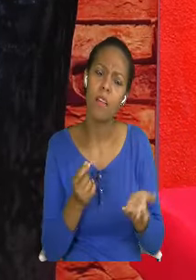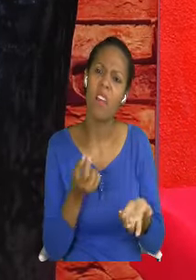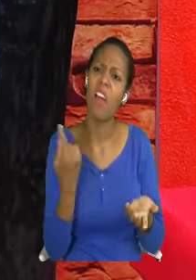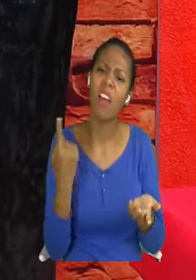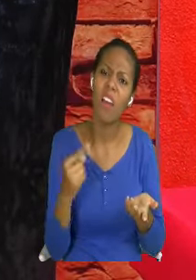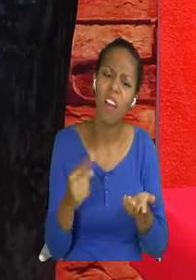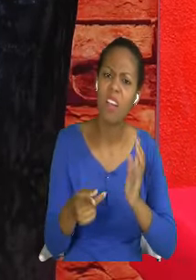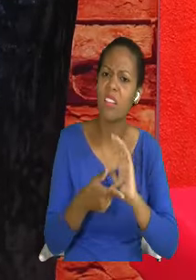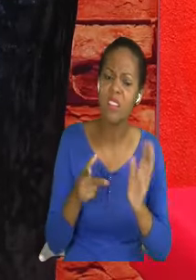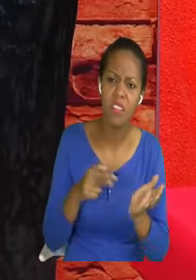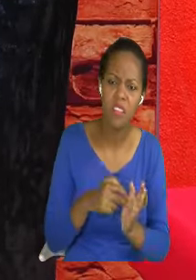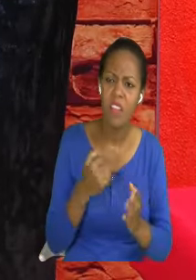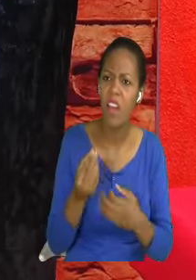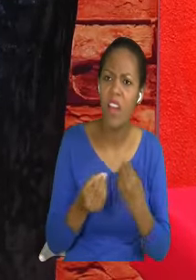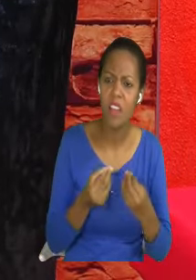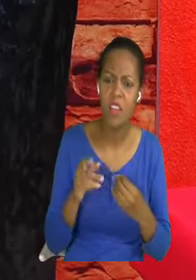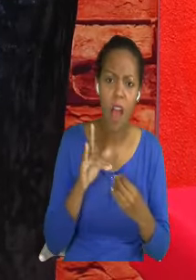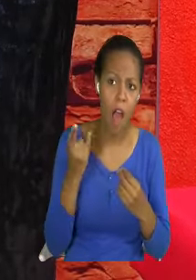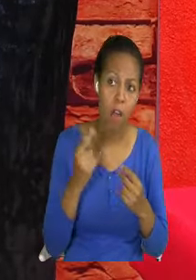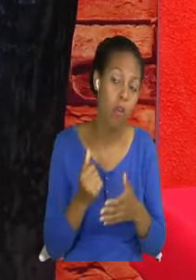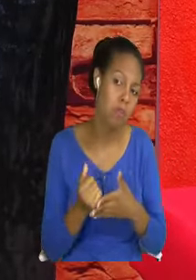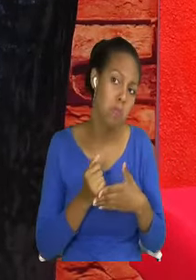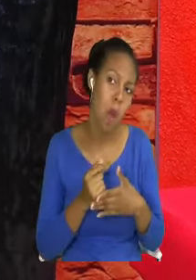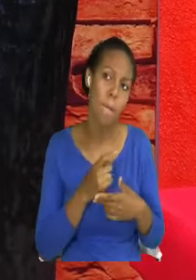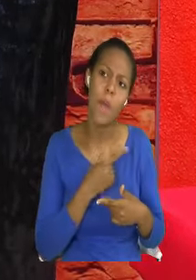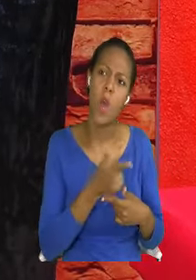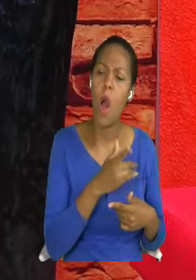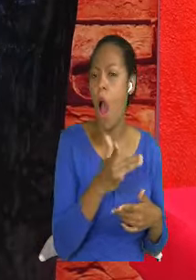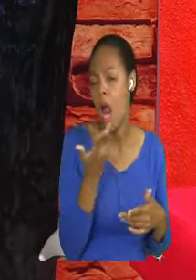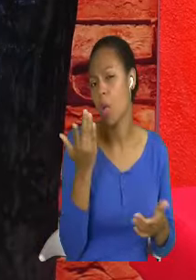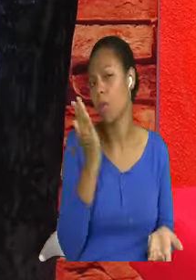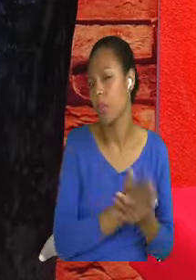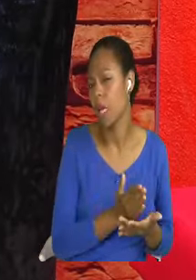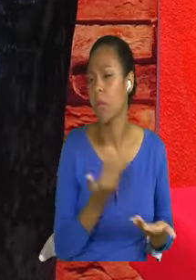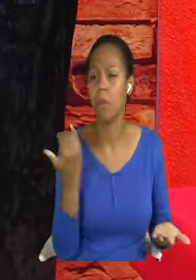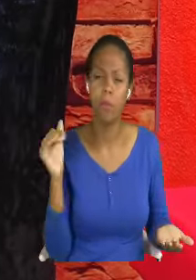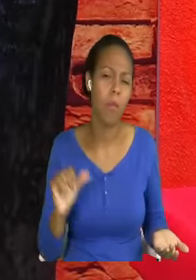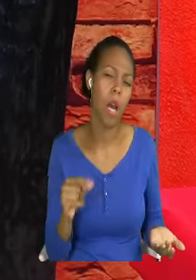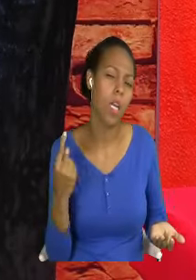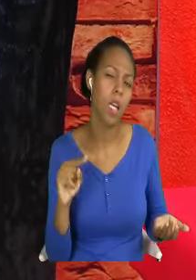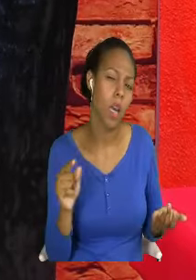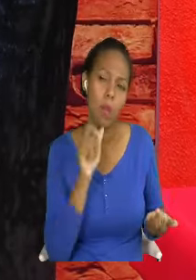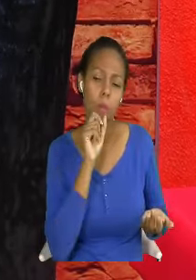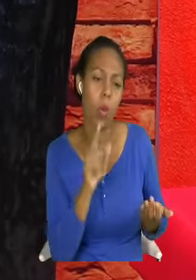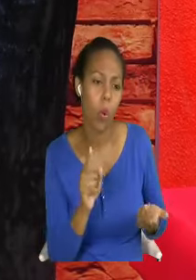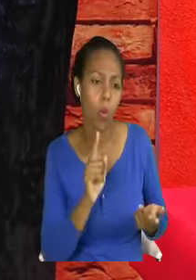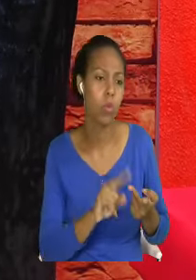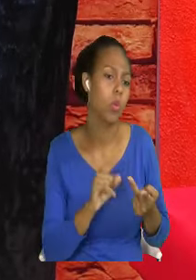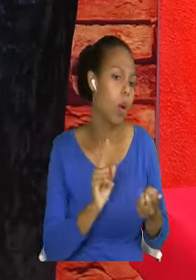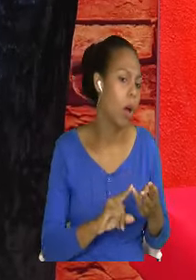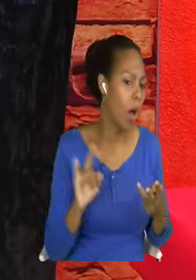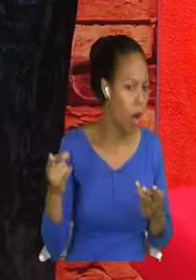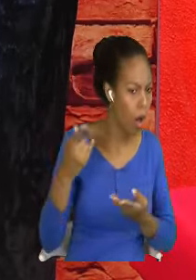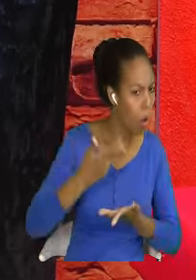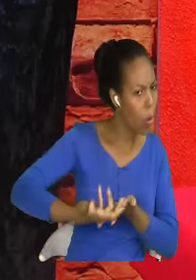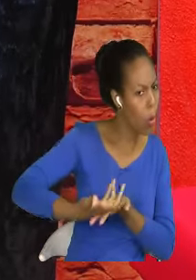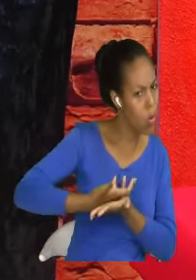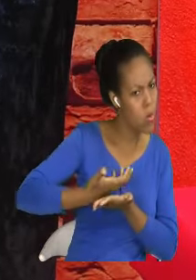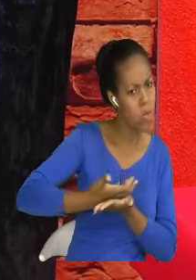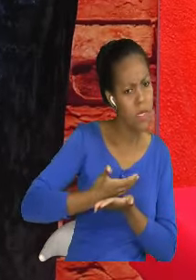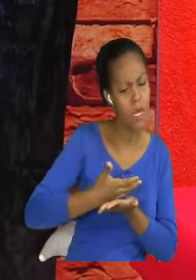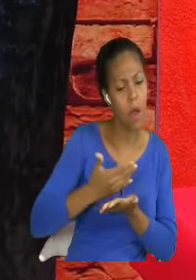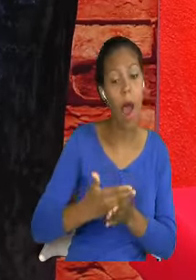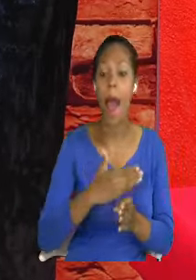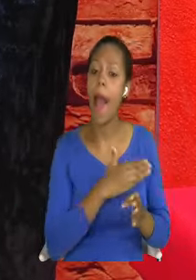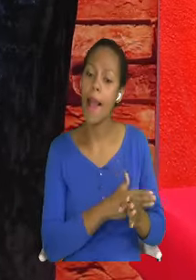consiste, cuáles son los pros y los contras del procedimiento, las recomendaciones antes y después de un procedimiento de